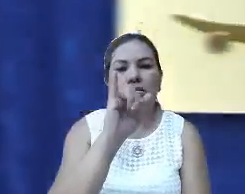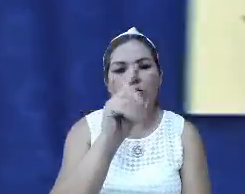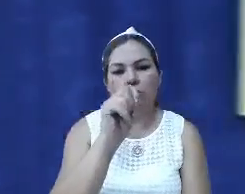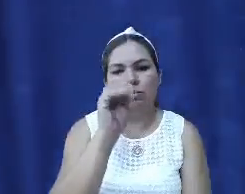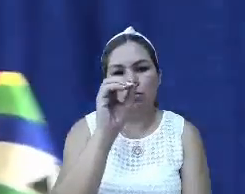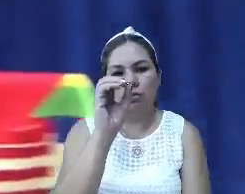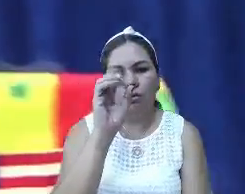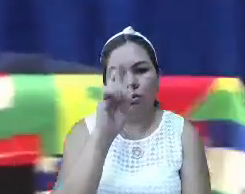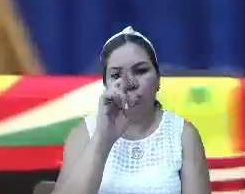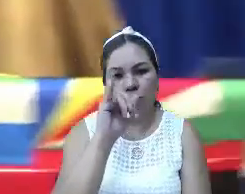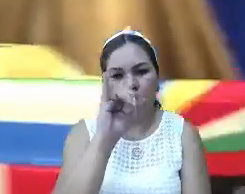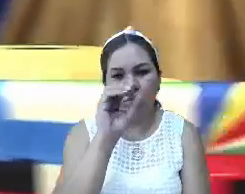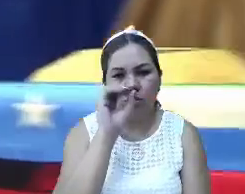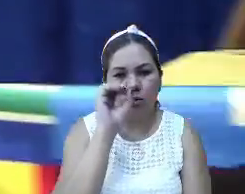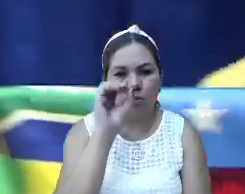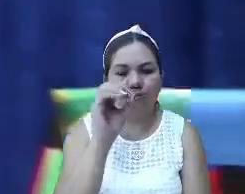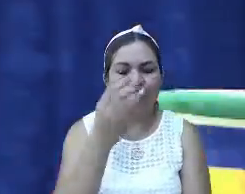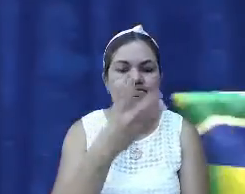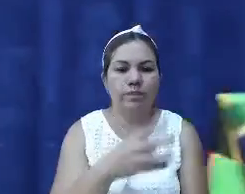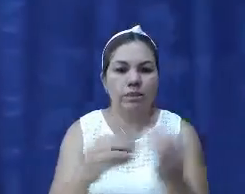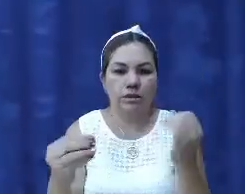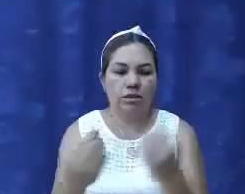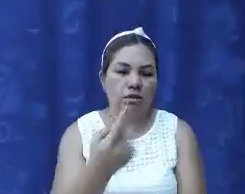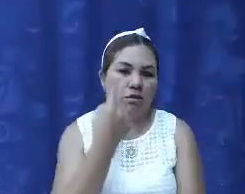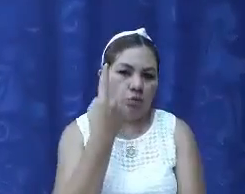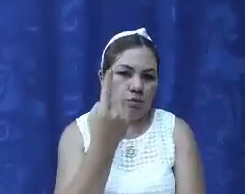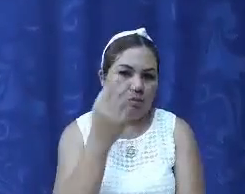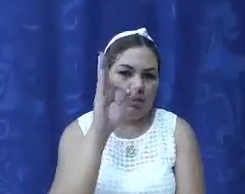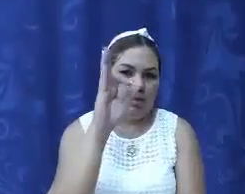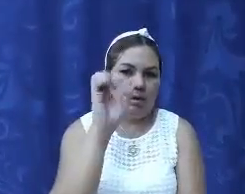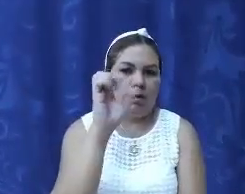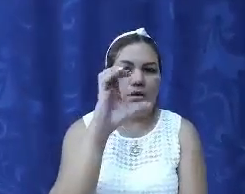sale un decreto de que las parteras,